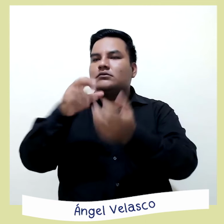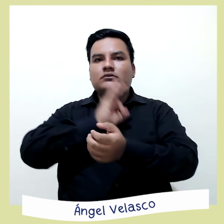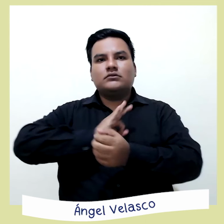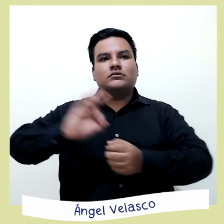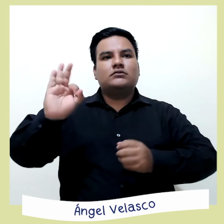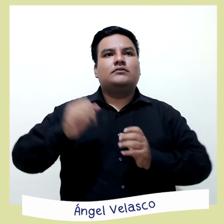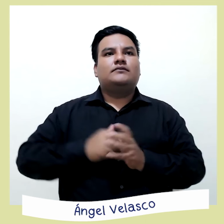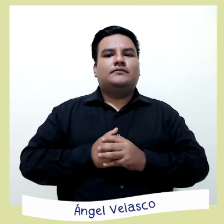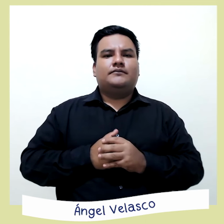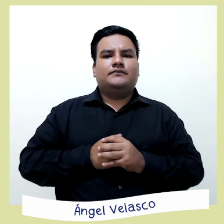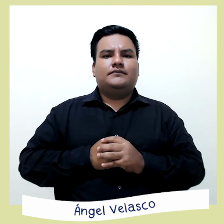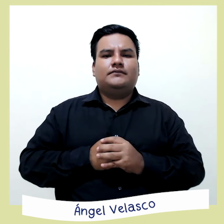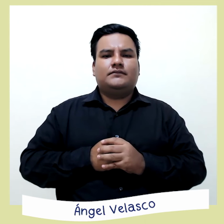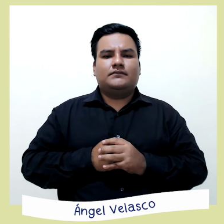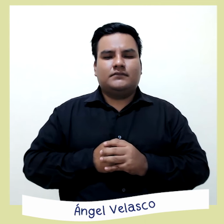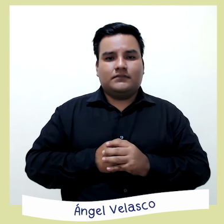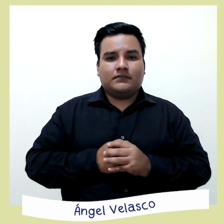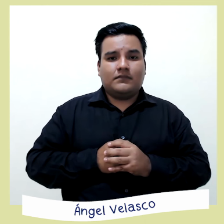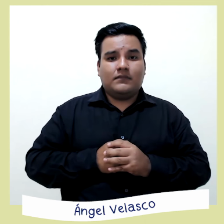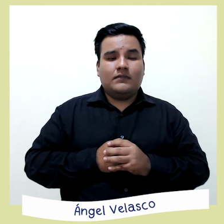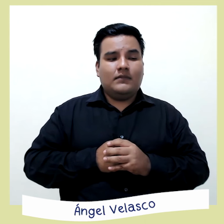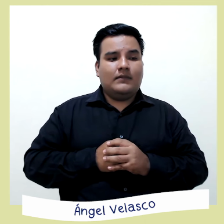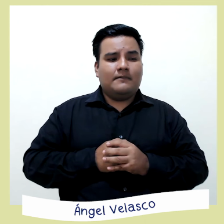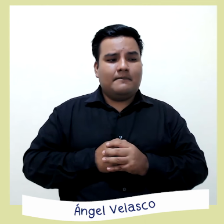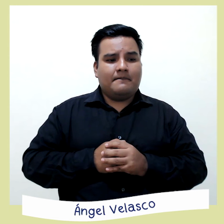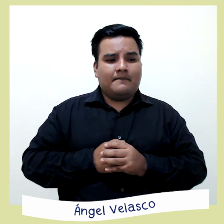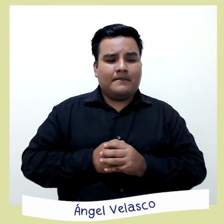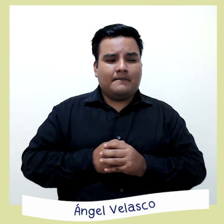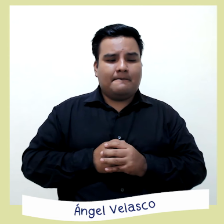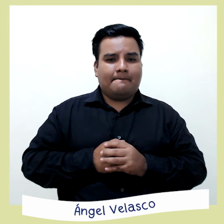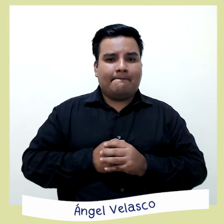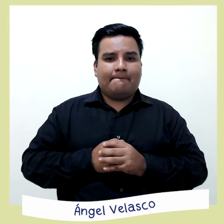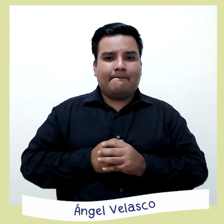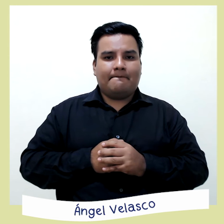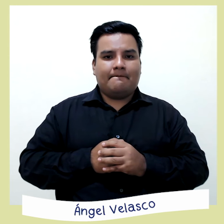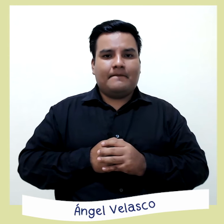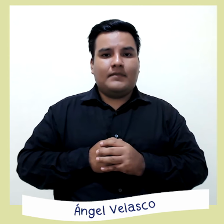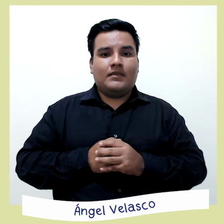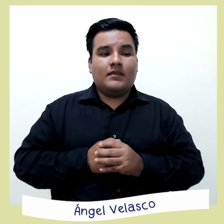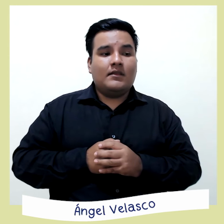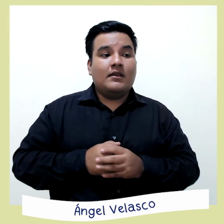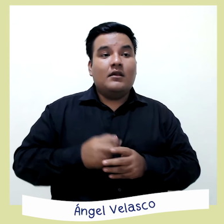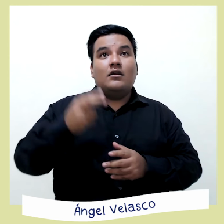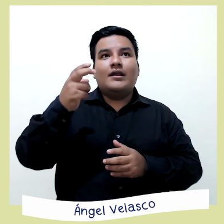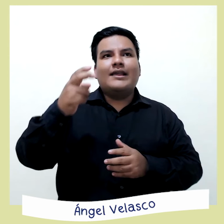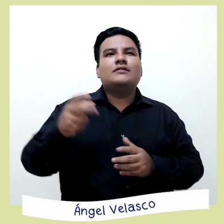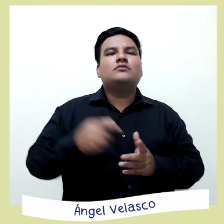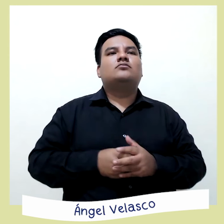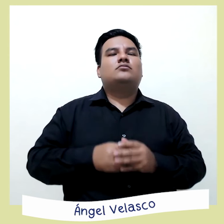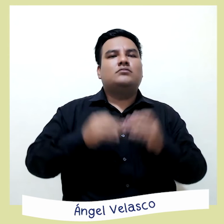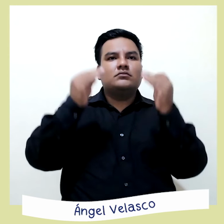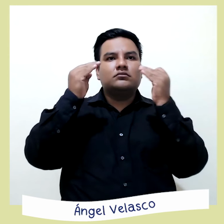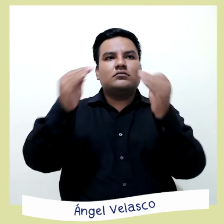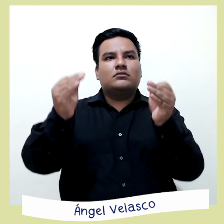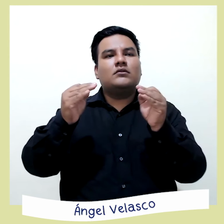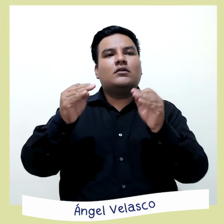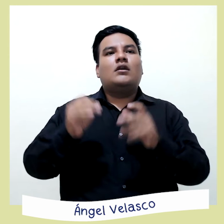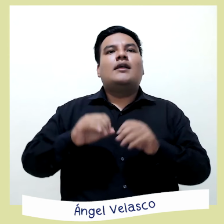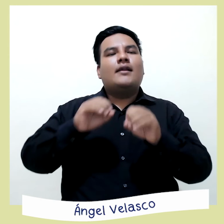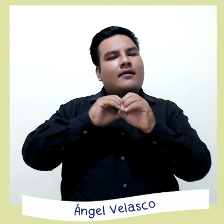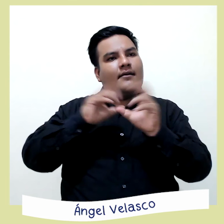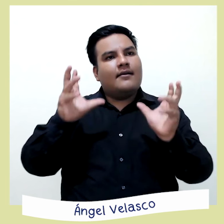del modelo social que pretende este nuevo paradigma de esta sociedad. Creo que la inclusión es